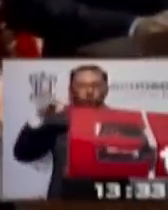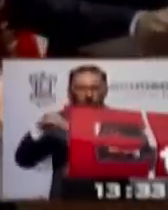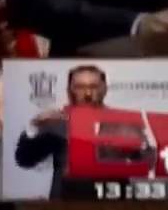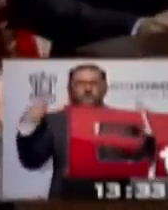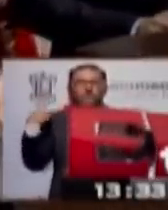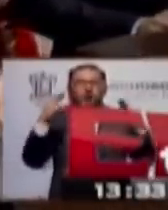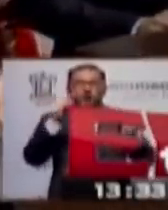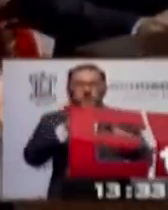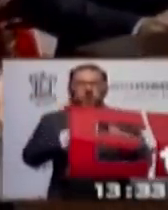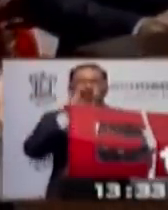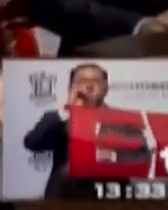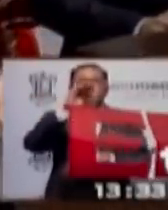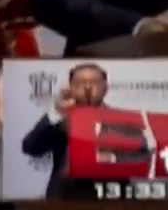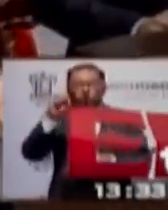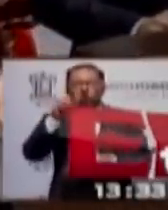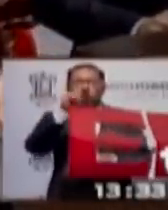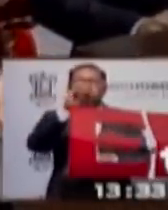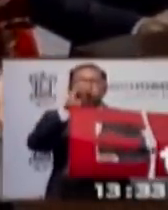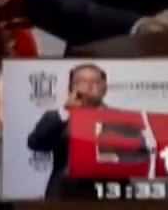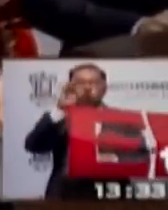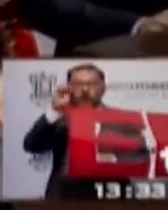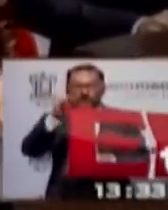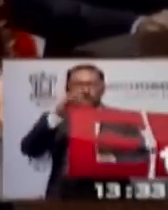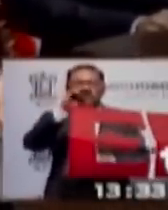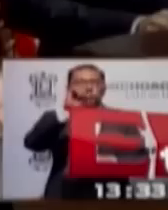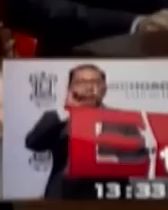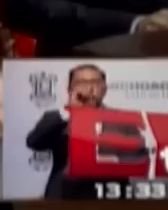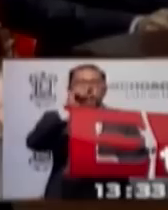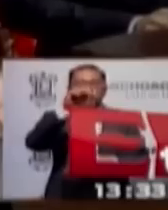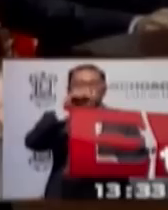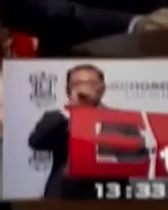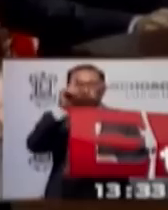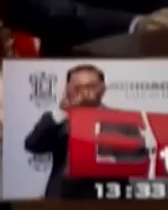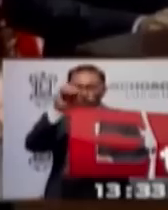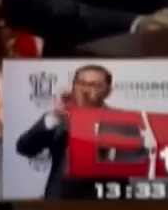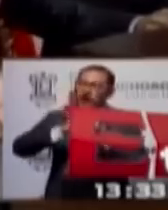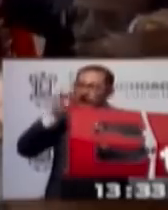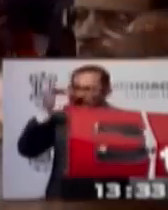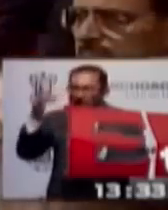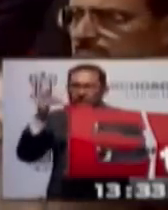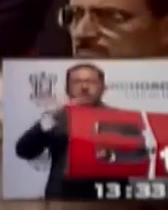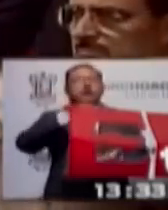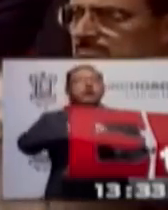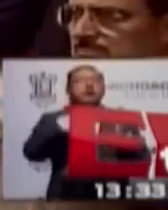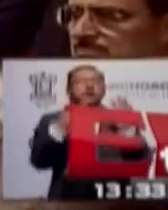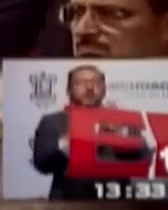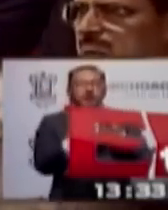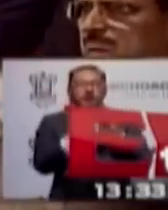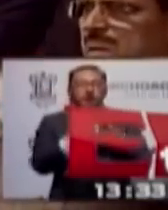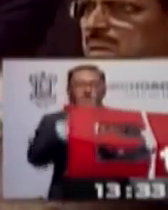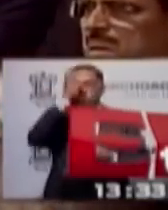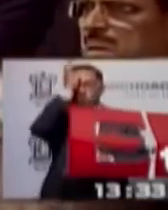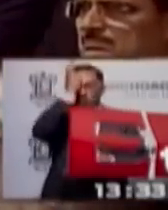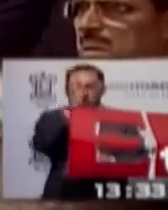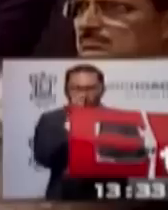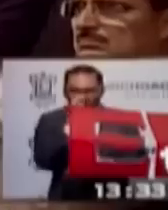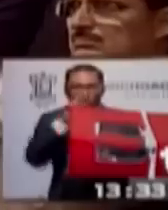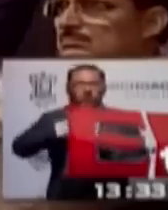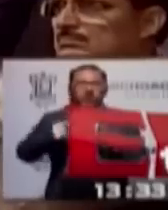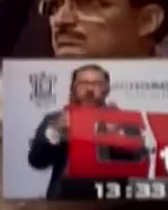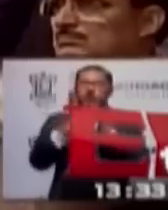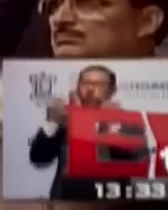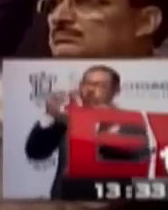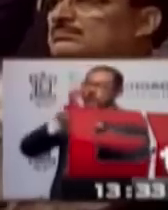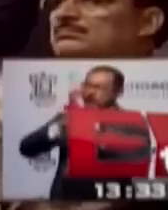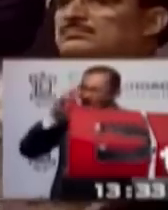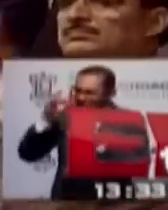maestro Carlos Torres Manso, muchas gracias, señor. Al ingeniero Cuauhtémoc Cárdenas Solórzano, ingeniero, muchas